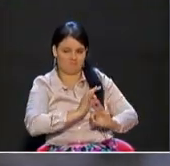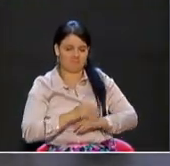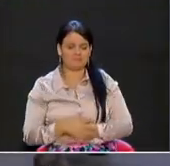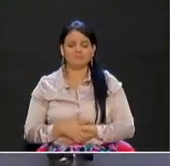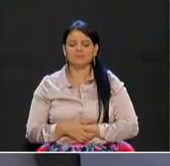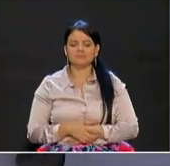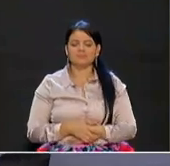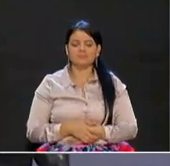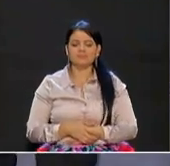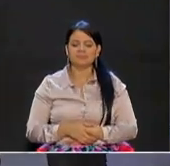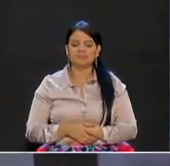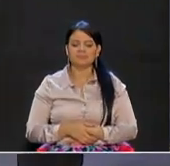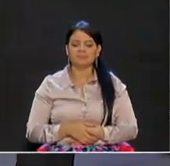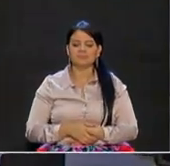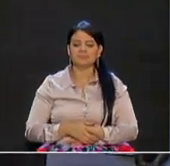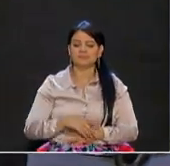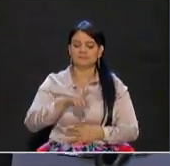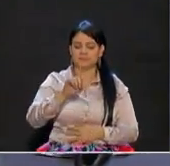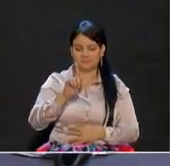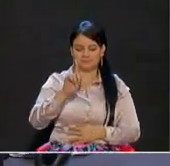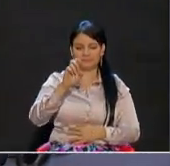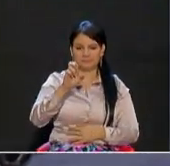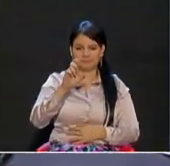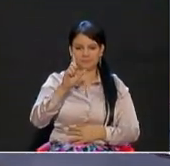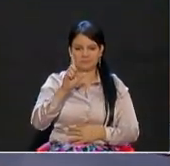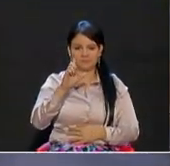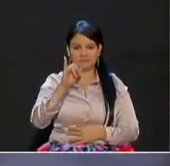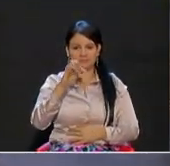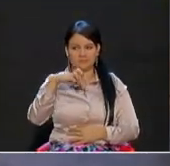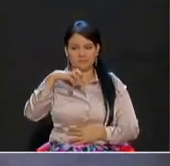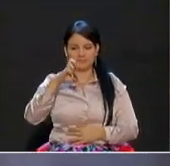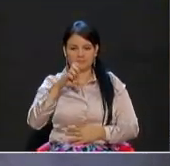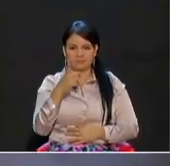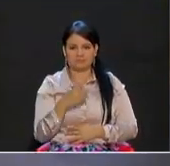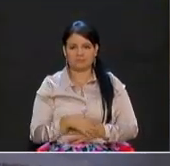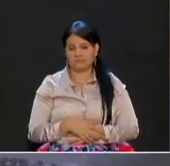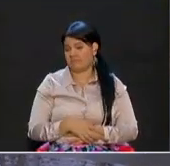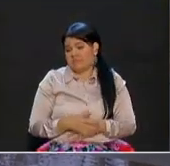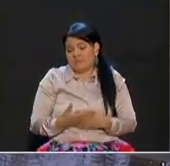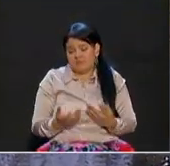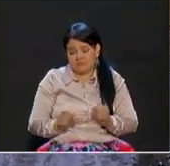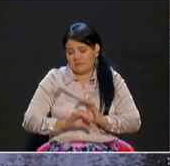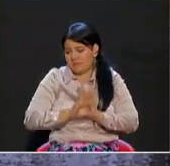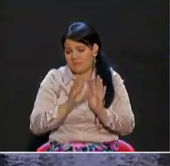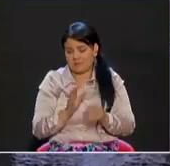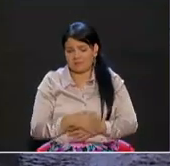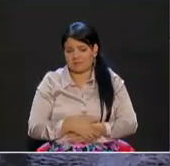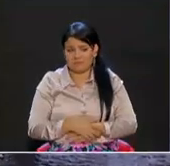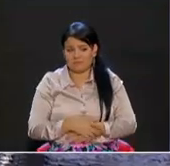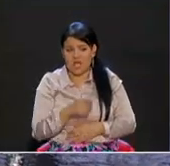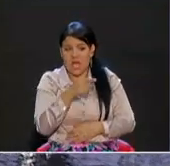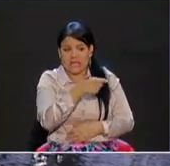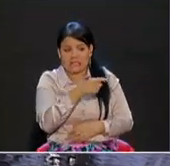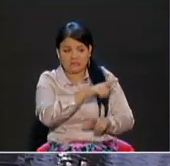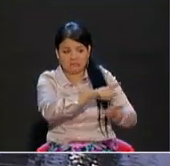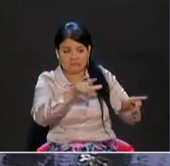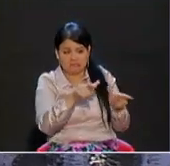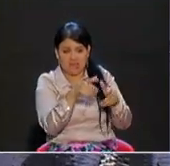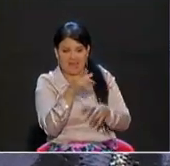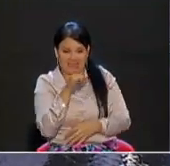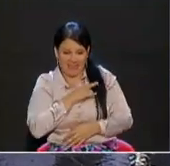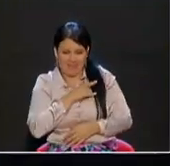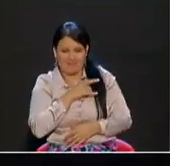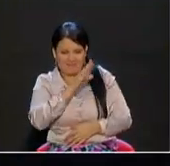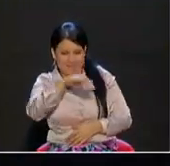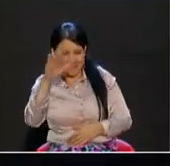palau con toda claridad y es obvio no no permitiría el ingreso del small y mucho